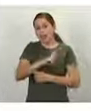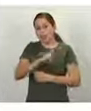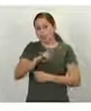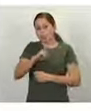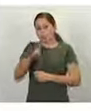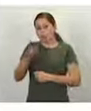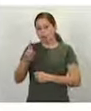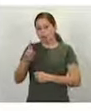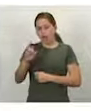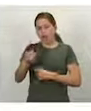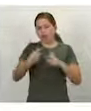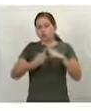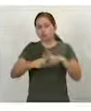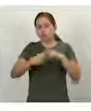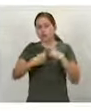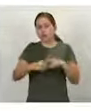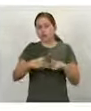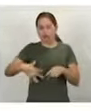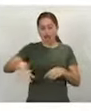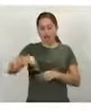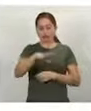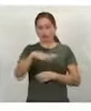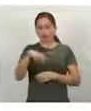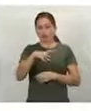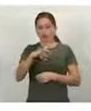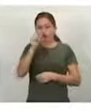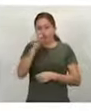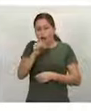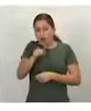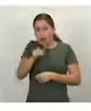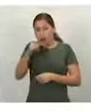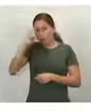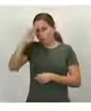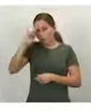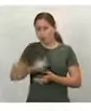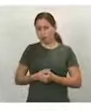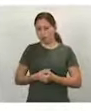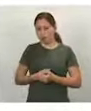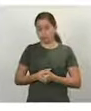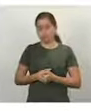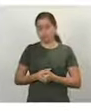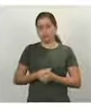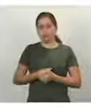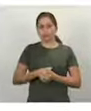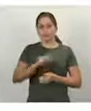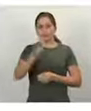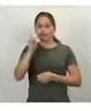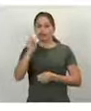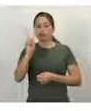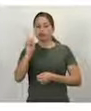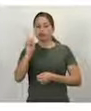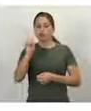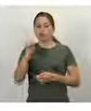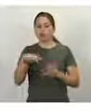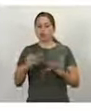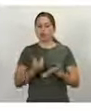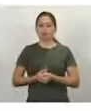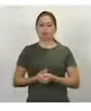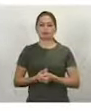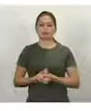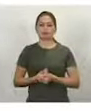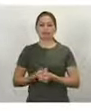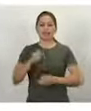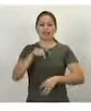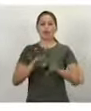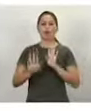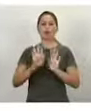que resolverían la situación existente. En segundo lugar, este alegato de